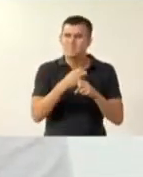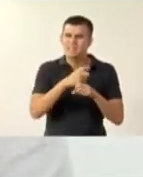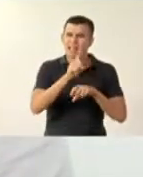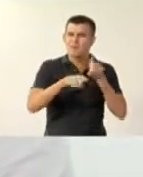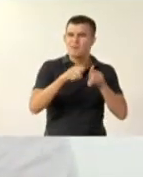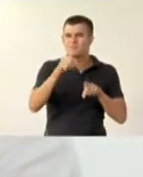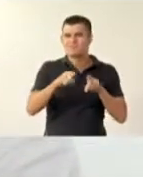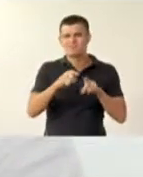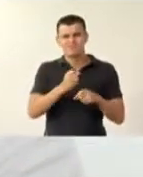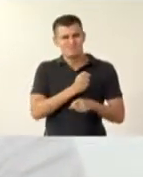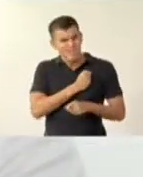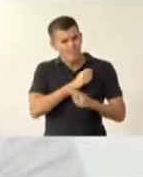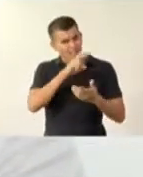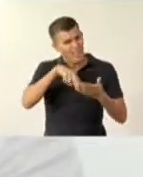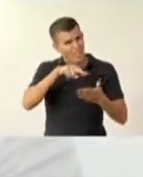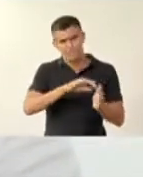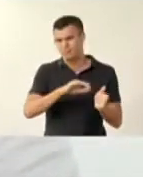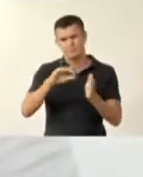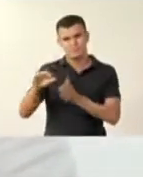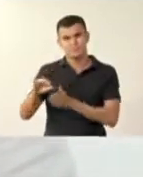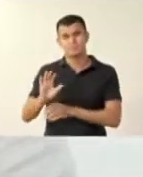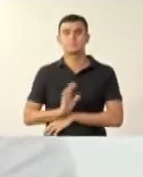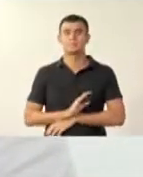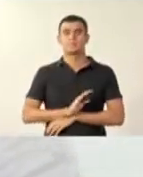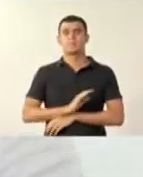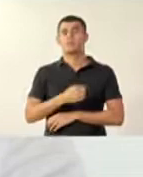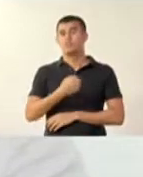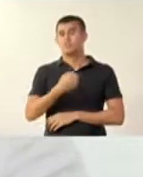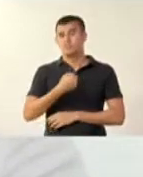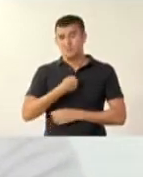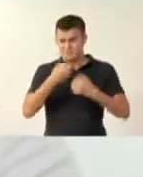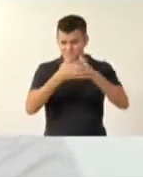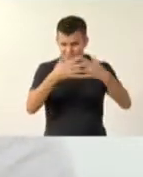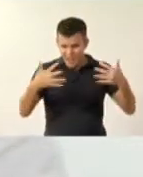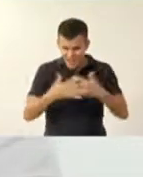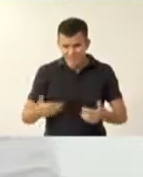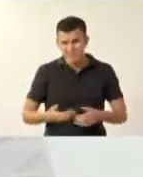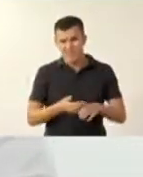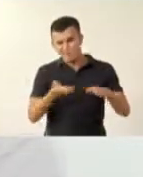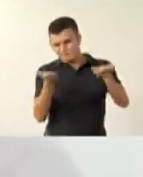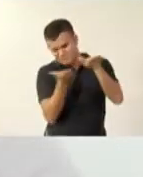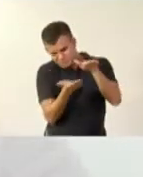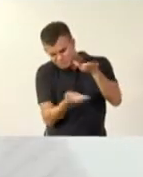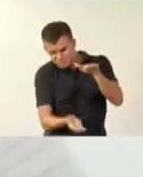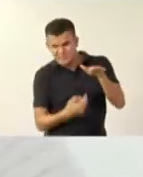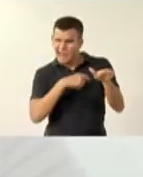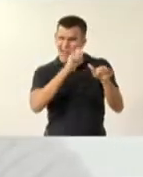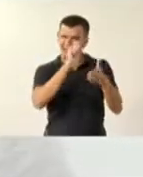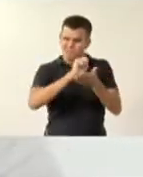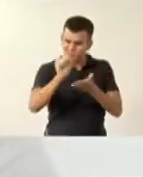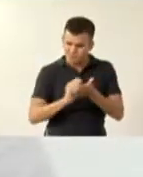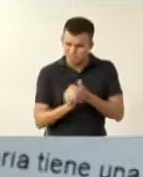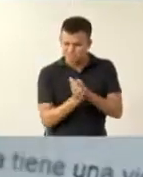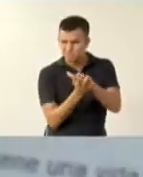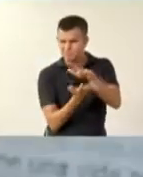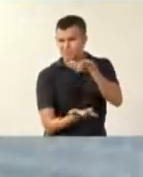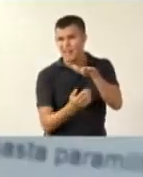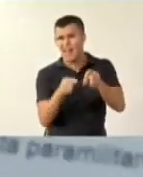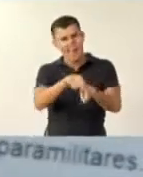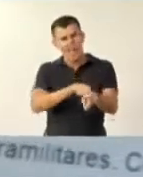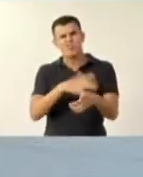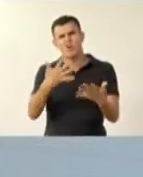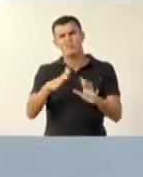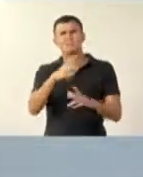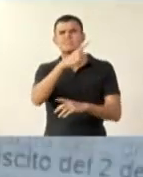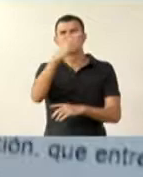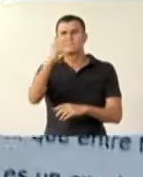es maravilloso, es muy lindo sentir. Primero, a mí me emociona cada párrafo y cada capítulo que yo escribí del libro. El libro no es muy